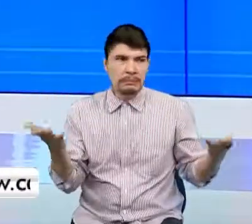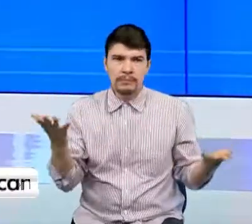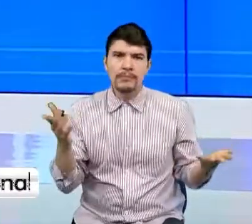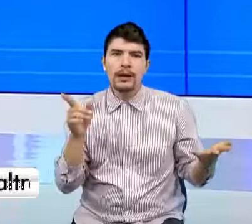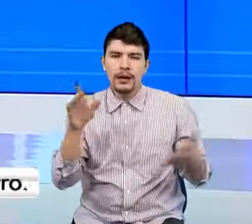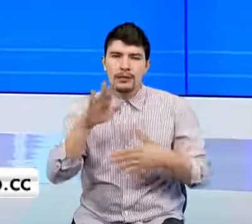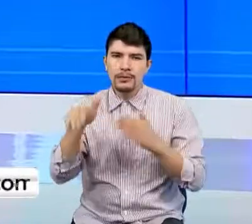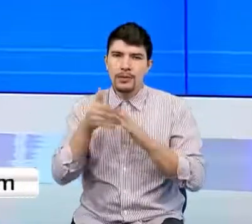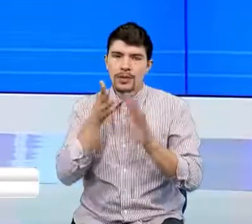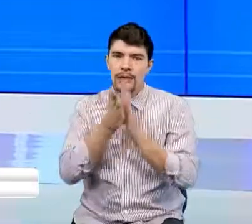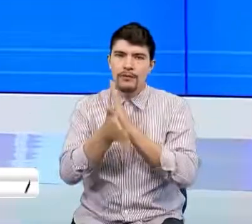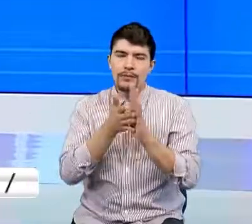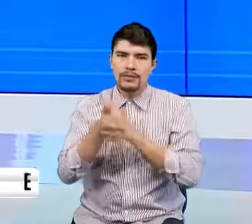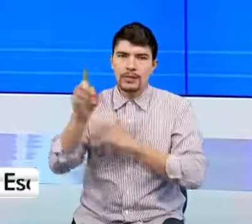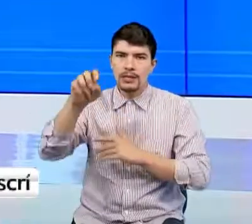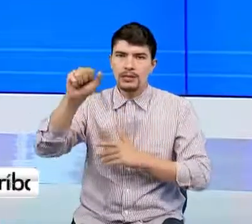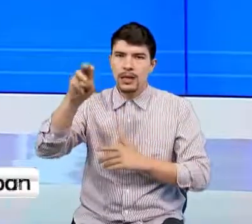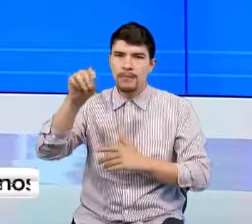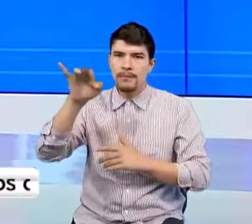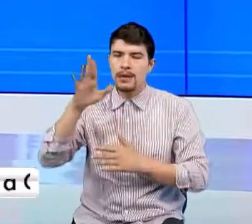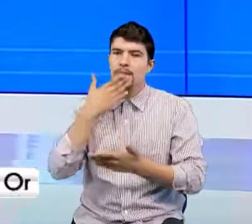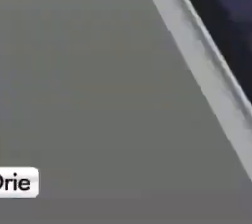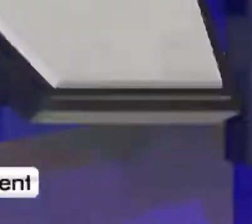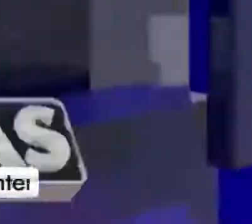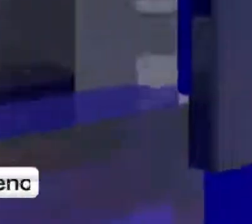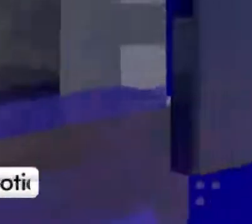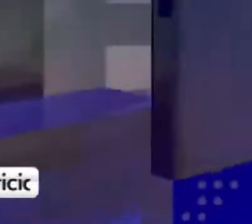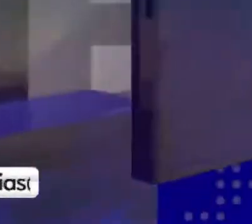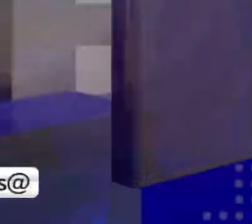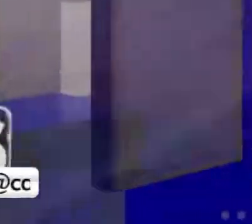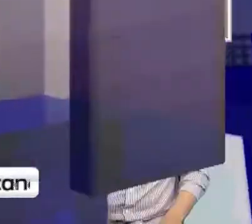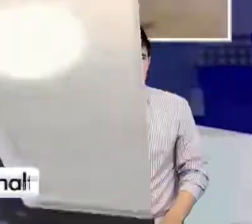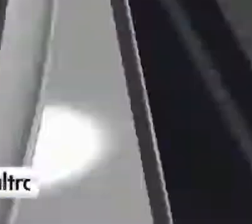desde el lugar de los hechos amigos buenas tardes